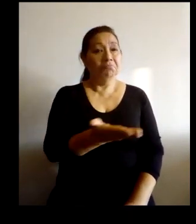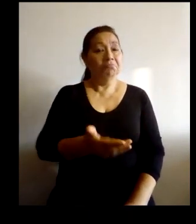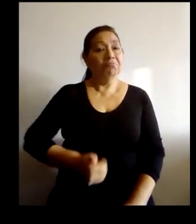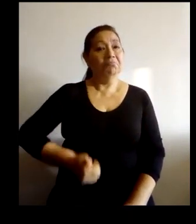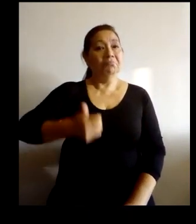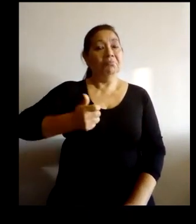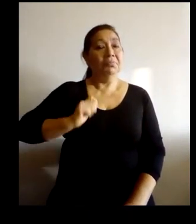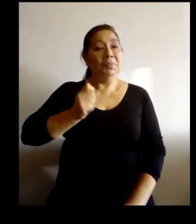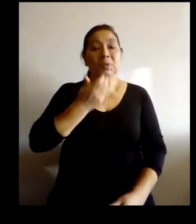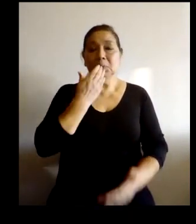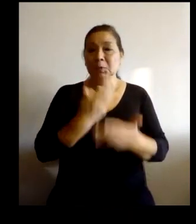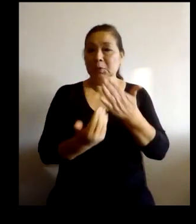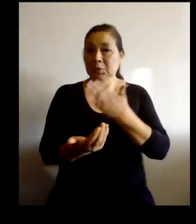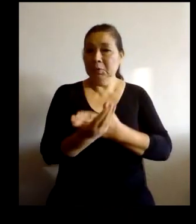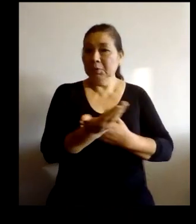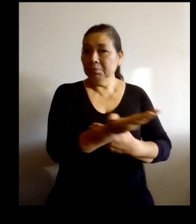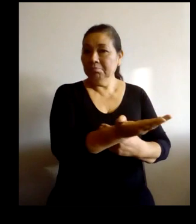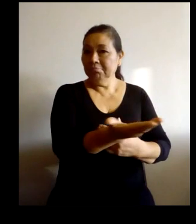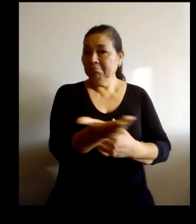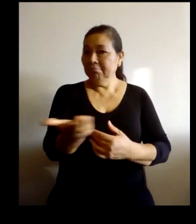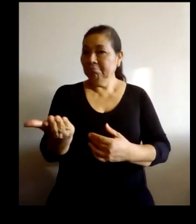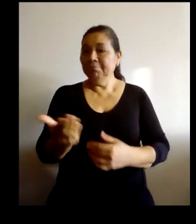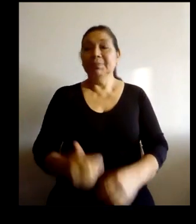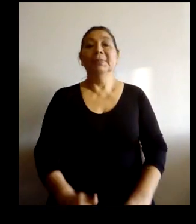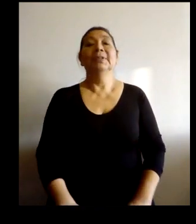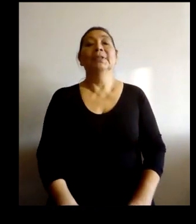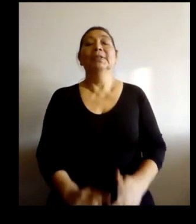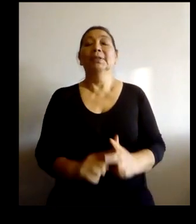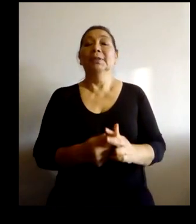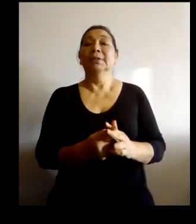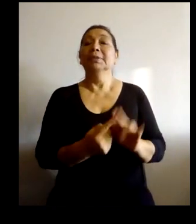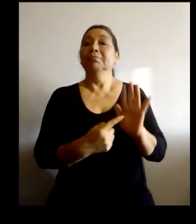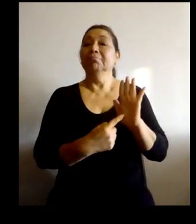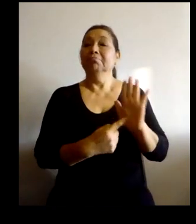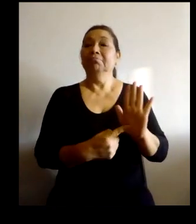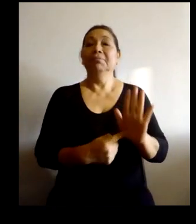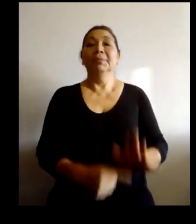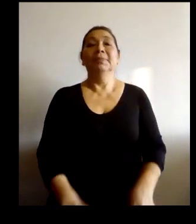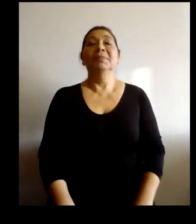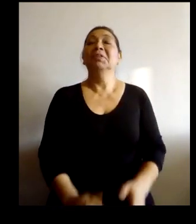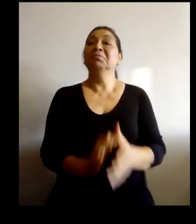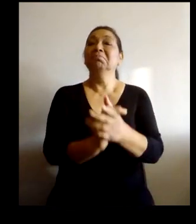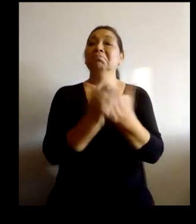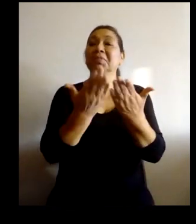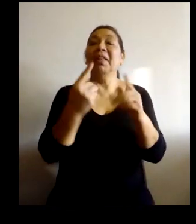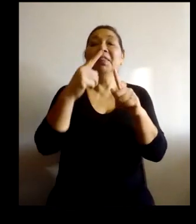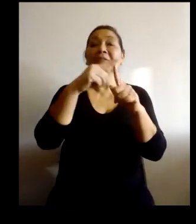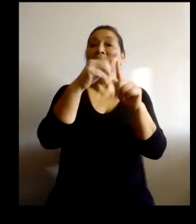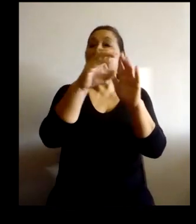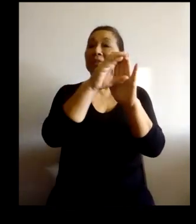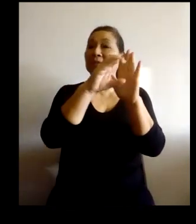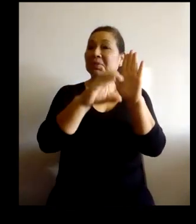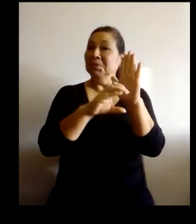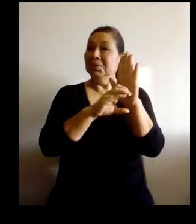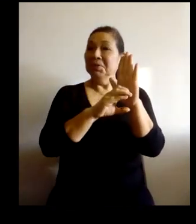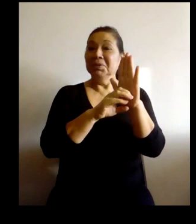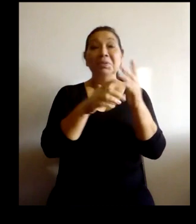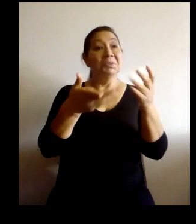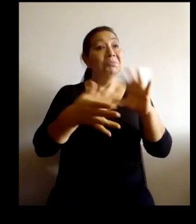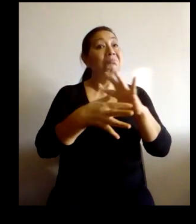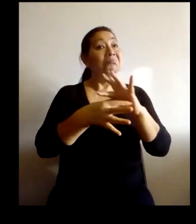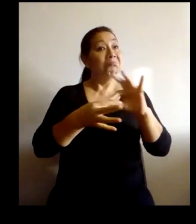Señores magistrados, ante todo, buenos días con todos. Antes de iniciar mi presentación, solamente felicitar al Tribunal Constitucional por